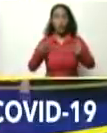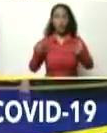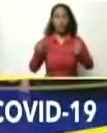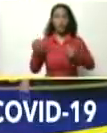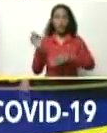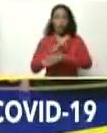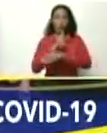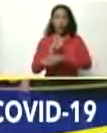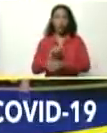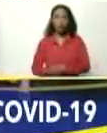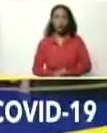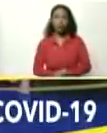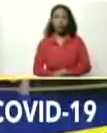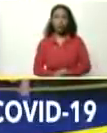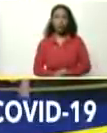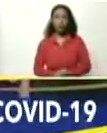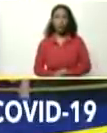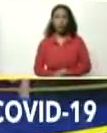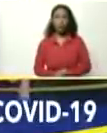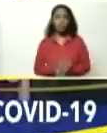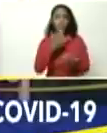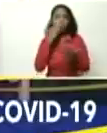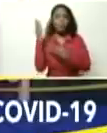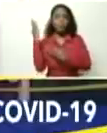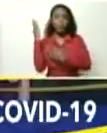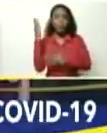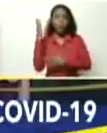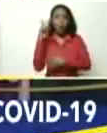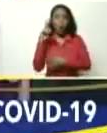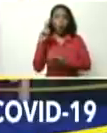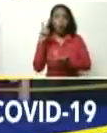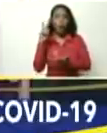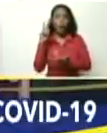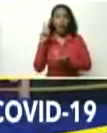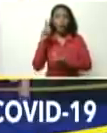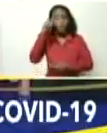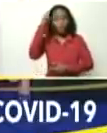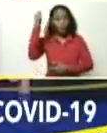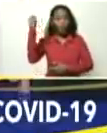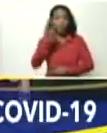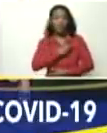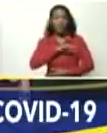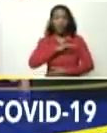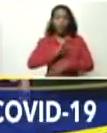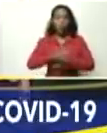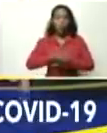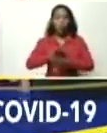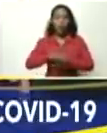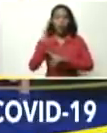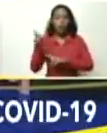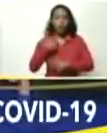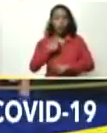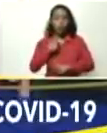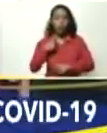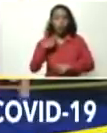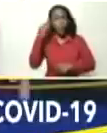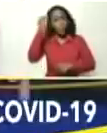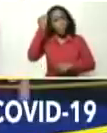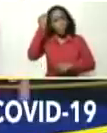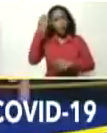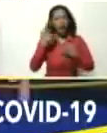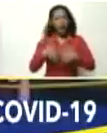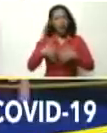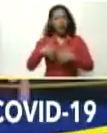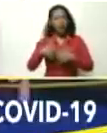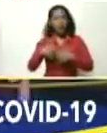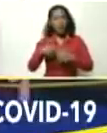rápida. Así que hay una tesis falsa, ¿no? Por eso es que yo parto del hecho, haciendo un análisis lo